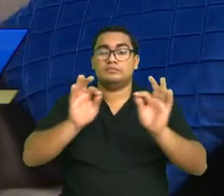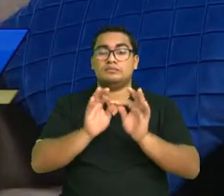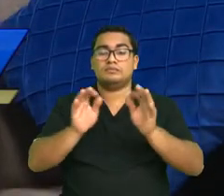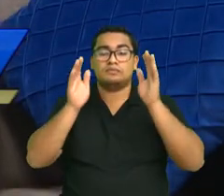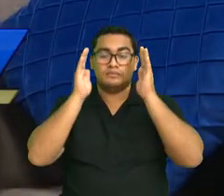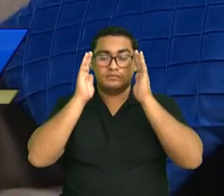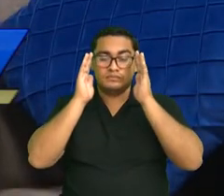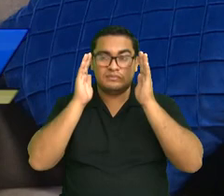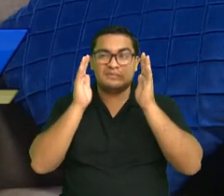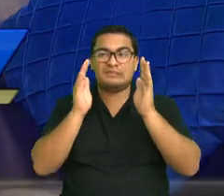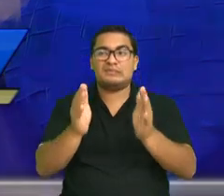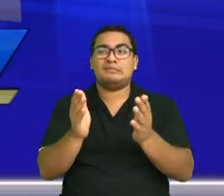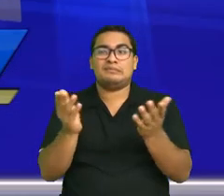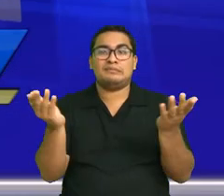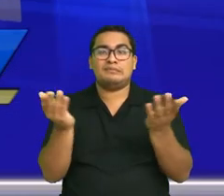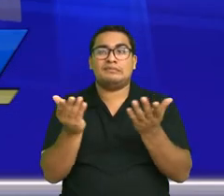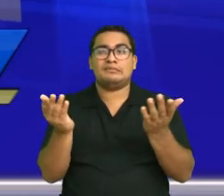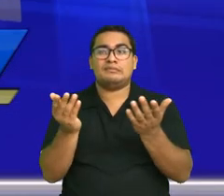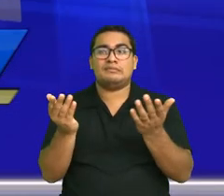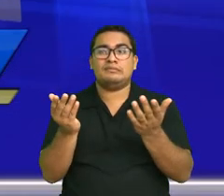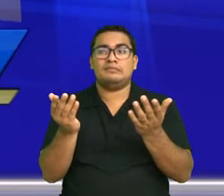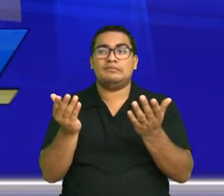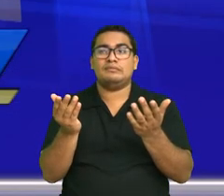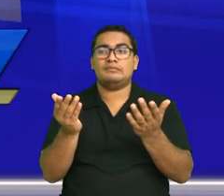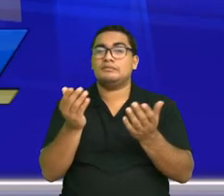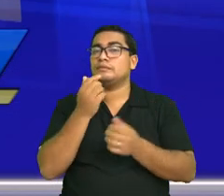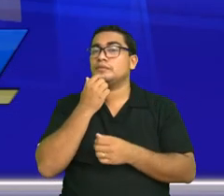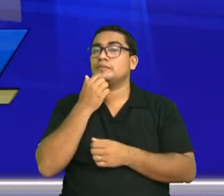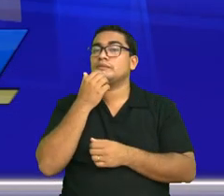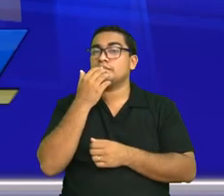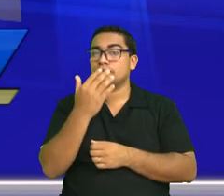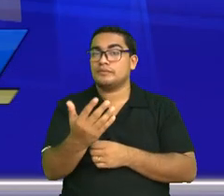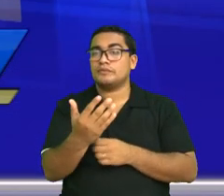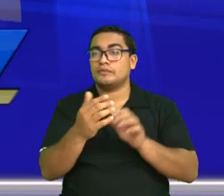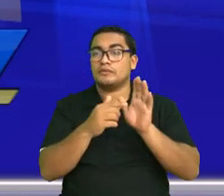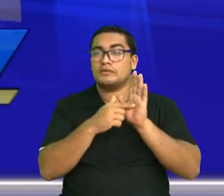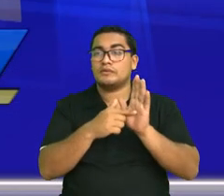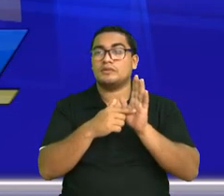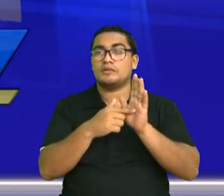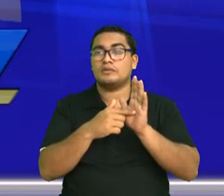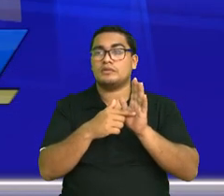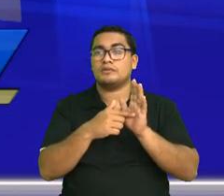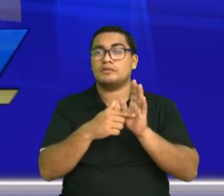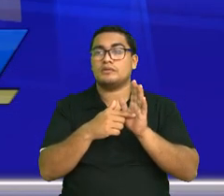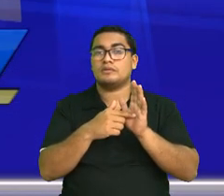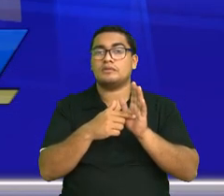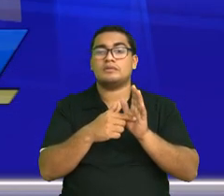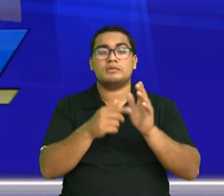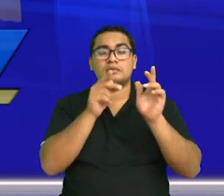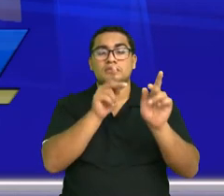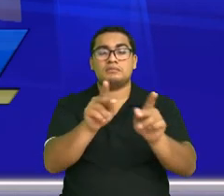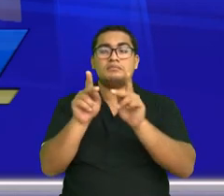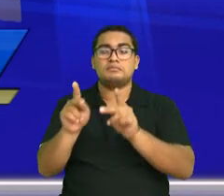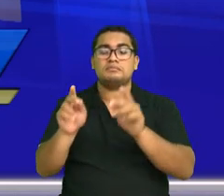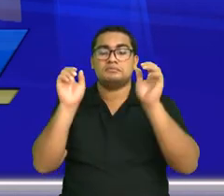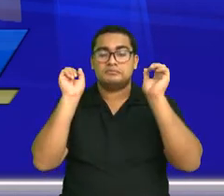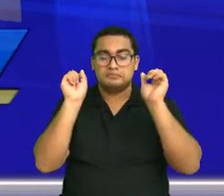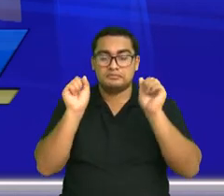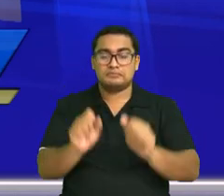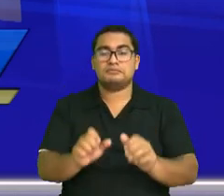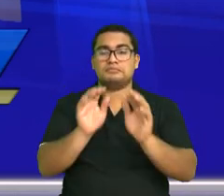la temprana edad. Claro. Ya, porque decir, es cuando nosotros logramos con la